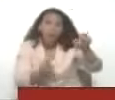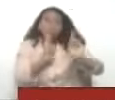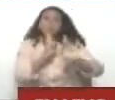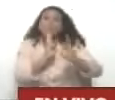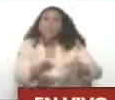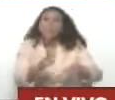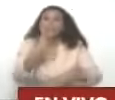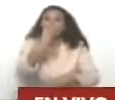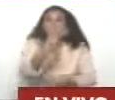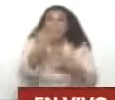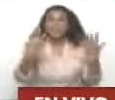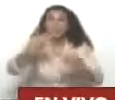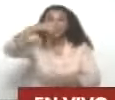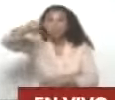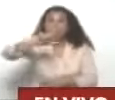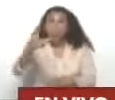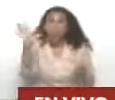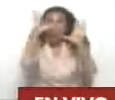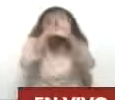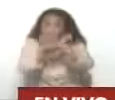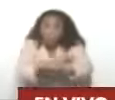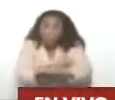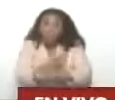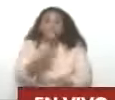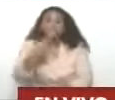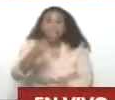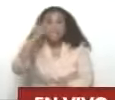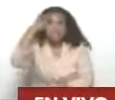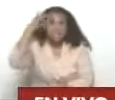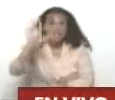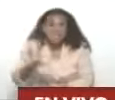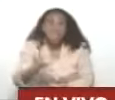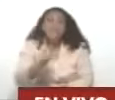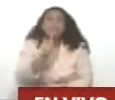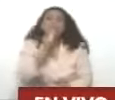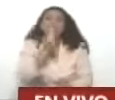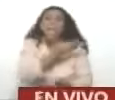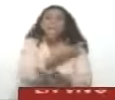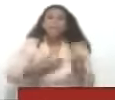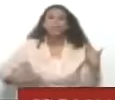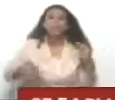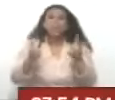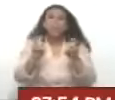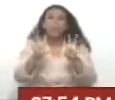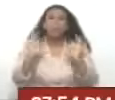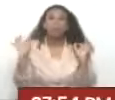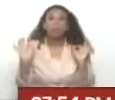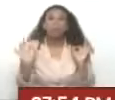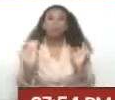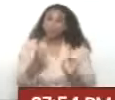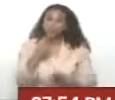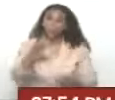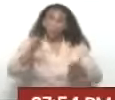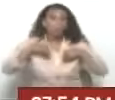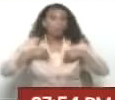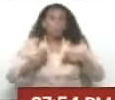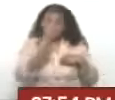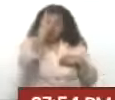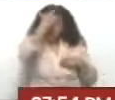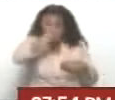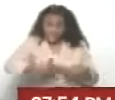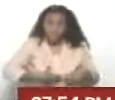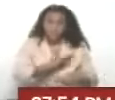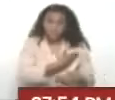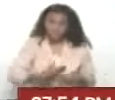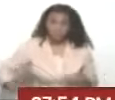de julio en la noche, ese día bendito de victoria, lo primero que yo haré como